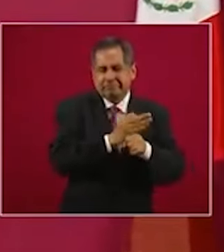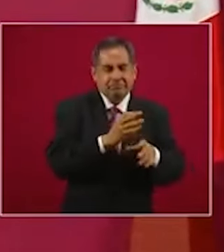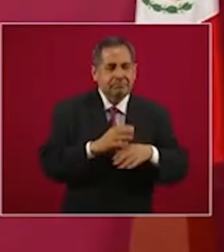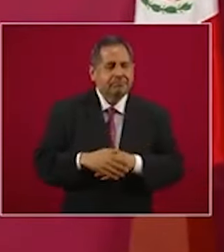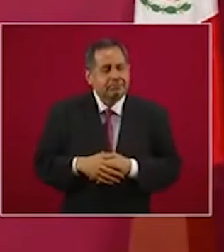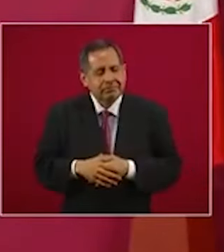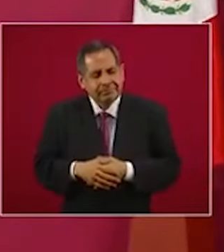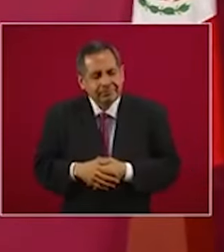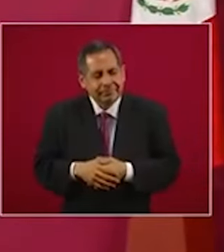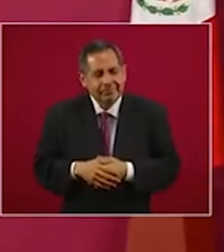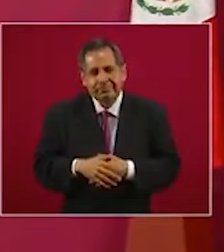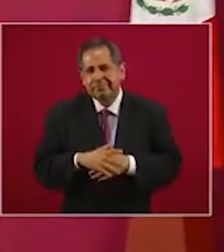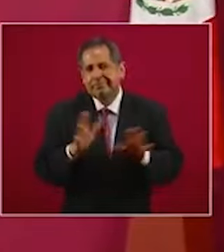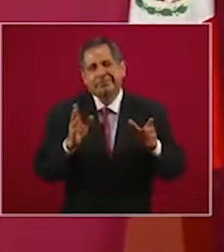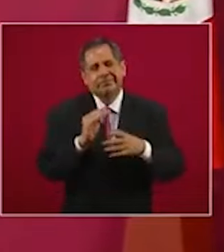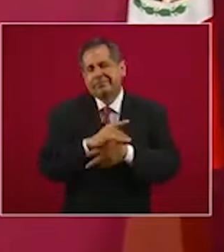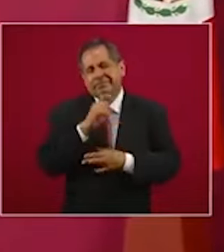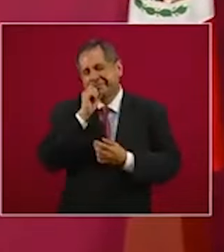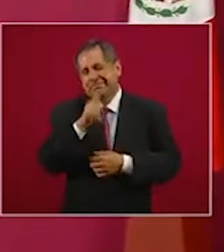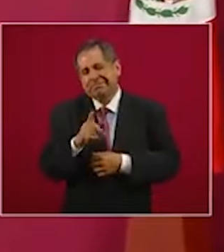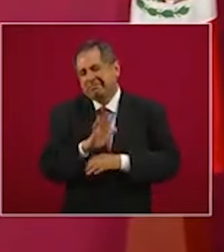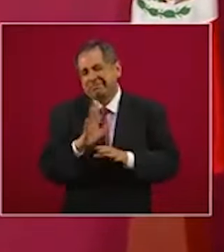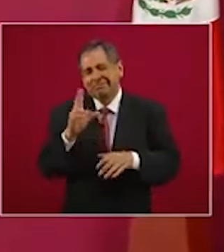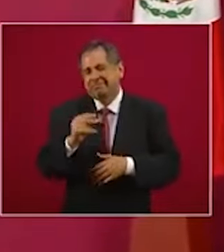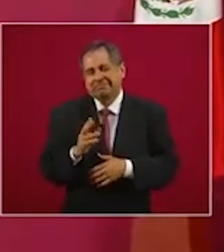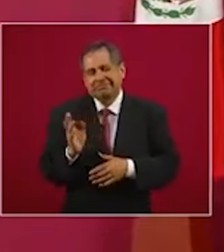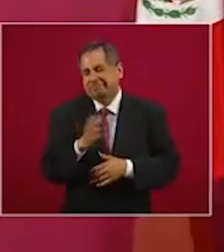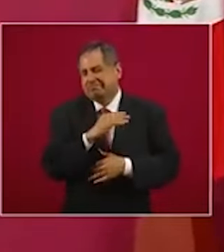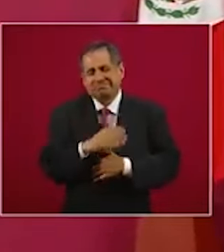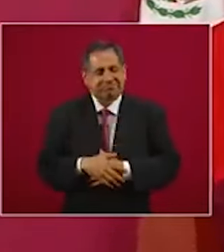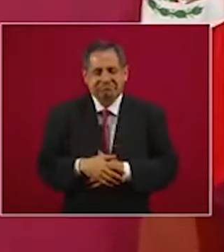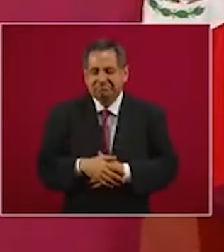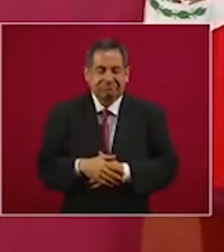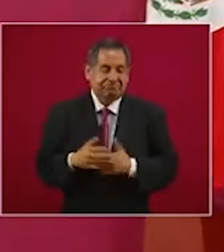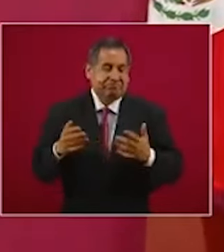pero ya no es lo mismo. Porque